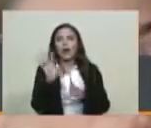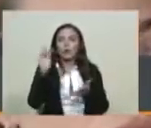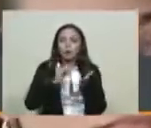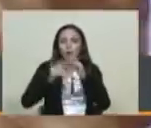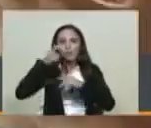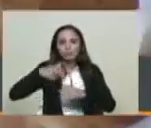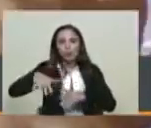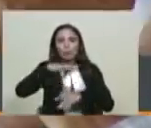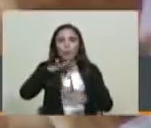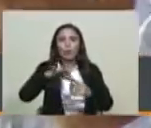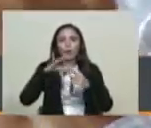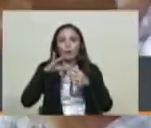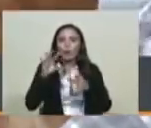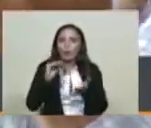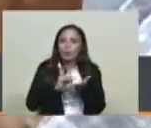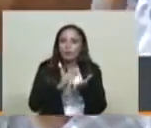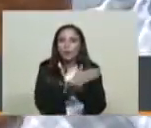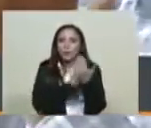Seguro que sí.